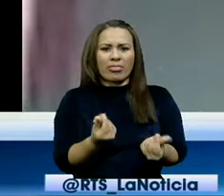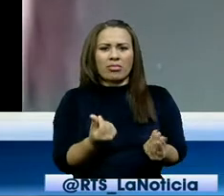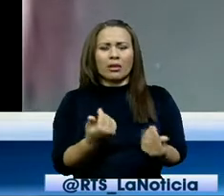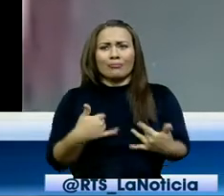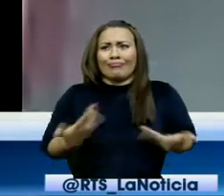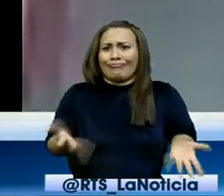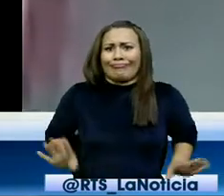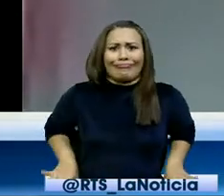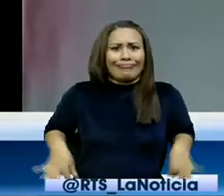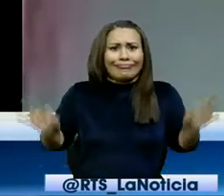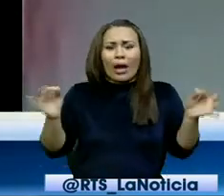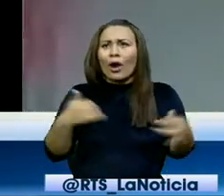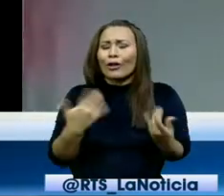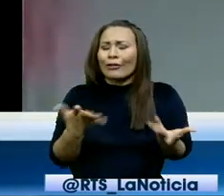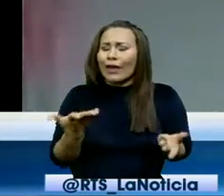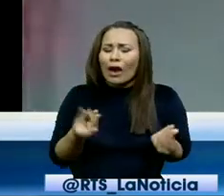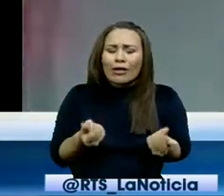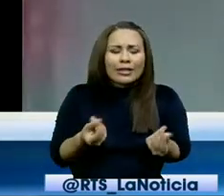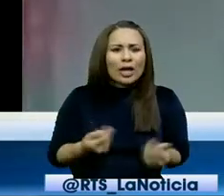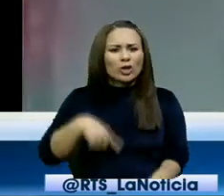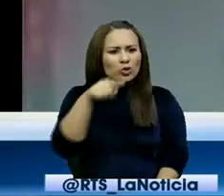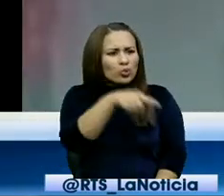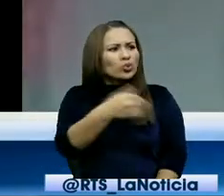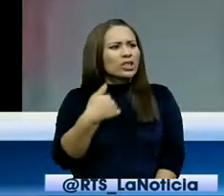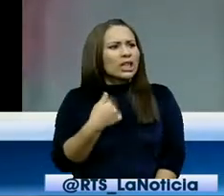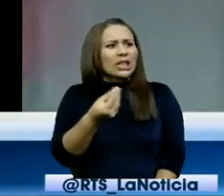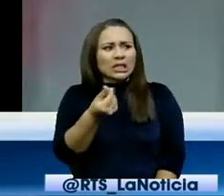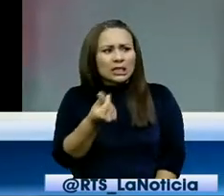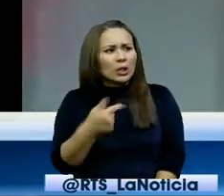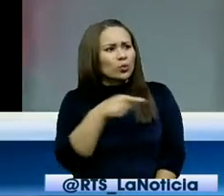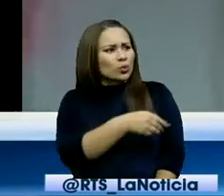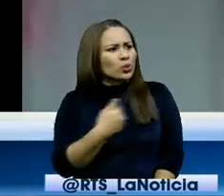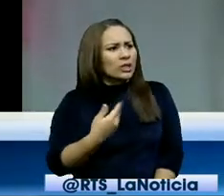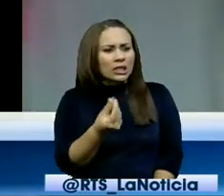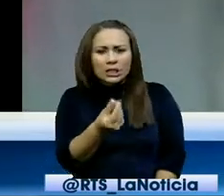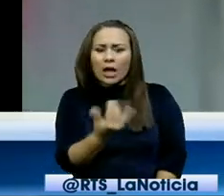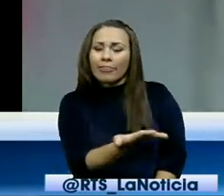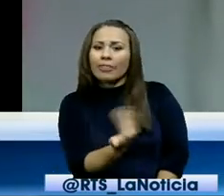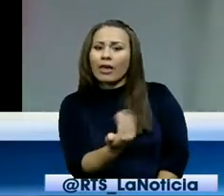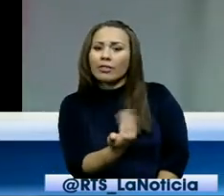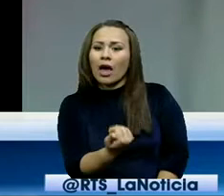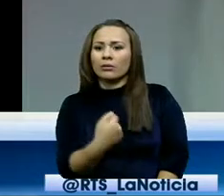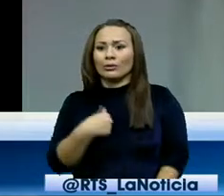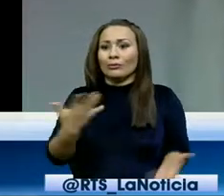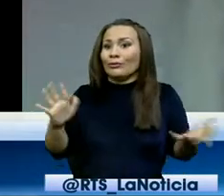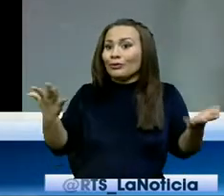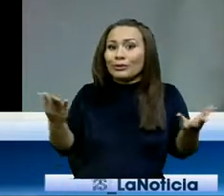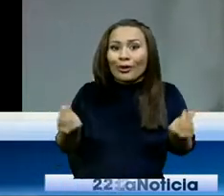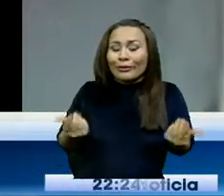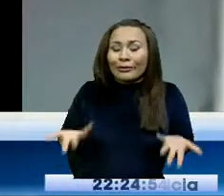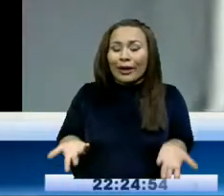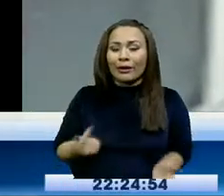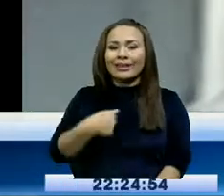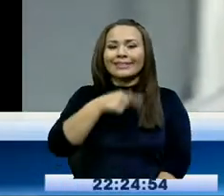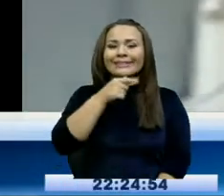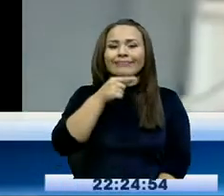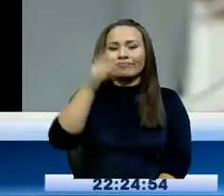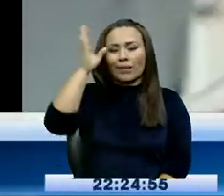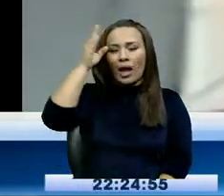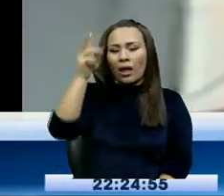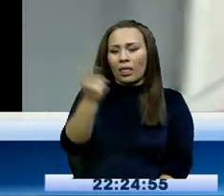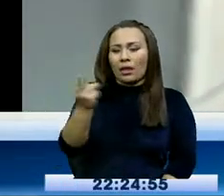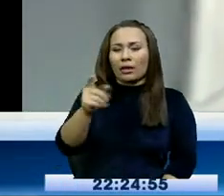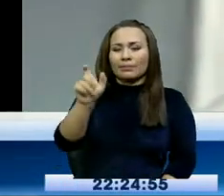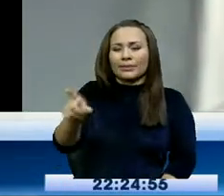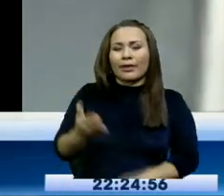les decía que no tengo ninguna plata. No, tú tienes una plata en el bolsillo, sácate la plata. No tengo ninguna plata. Cree que quienes lo venían